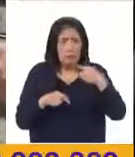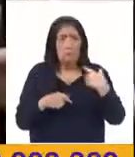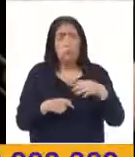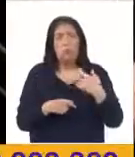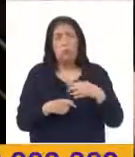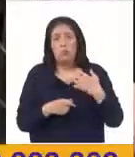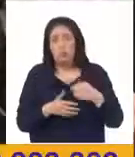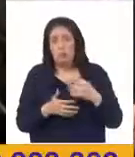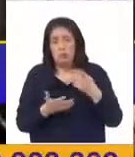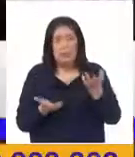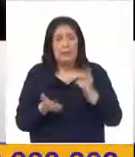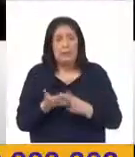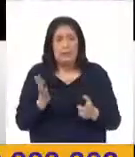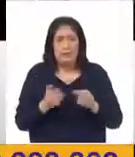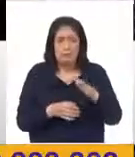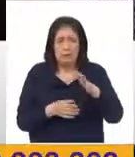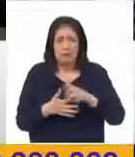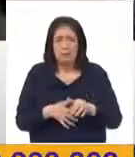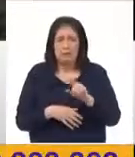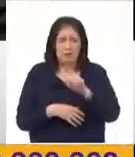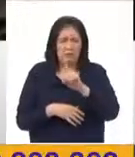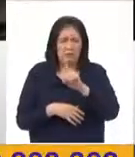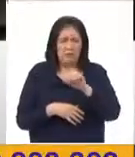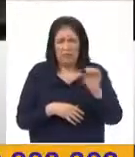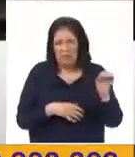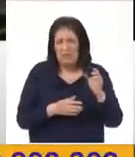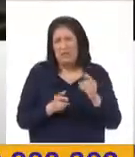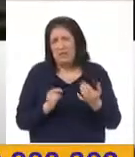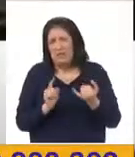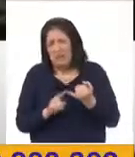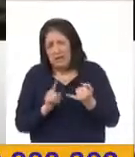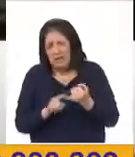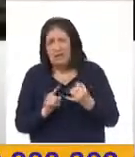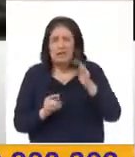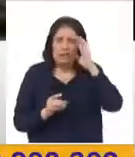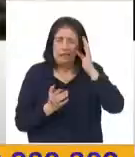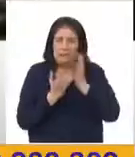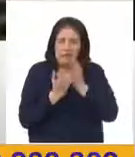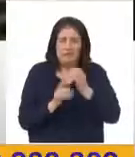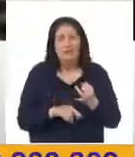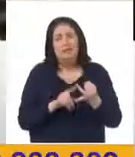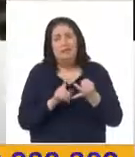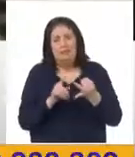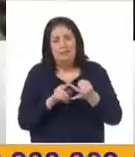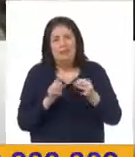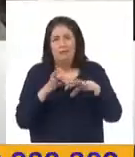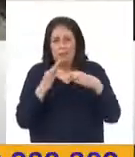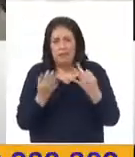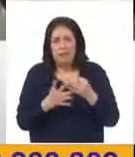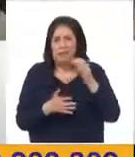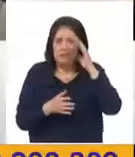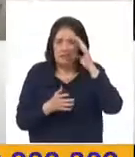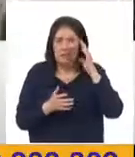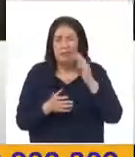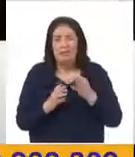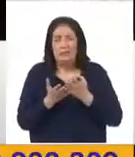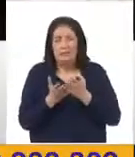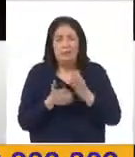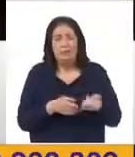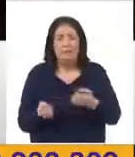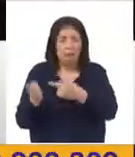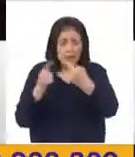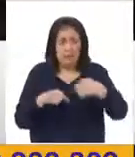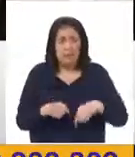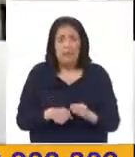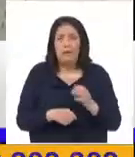han llevado a que aproximadamente 100 entre marinos, miembros de la familia de la Marina, se convocaran aquí en la cuadra